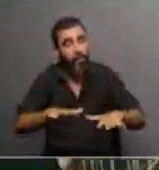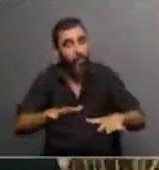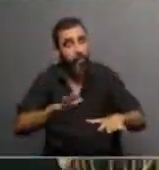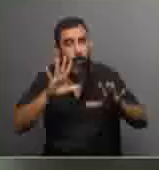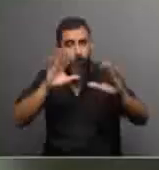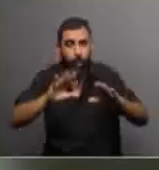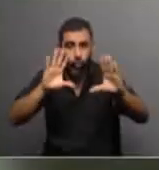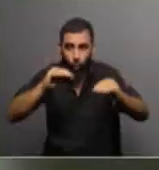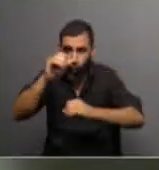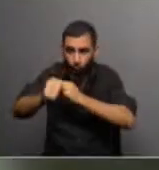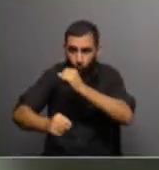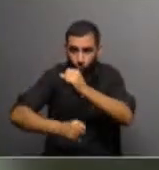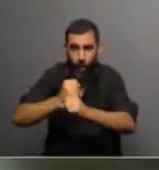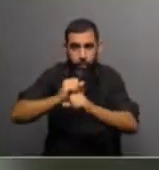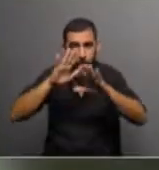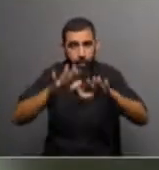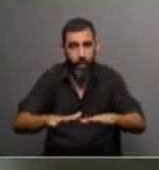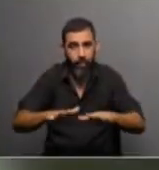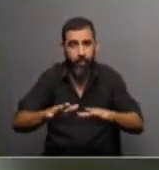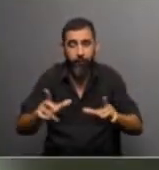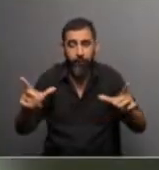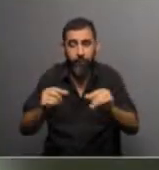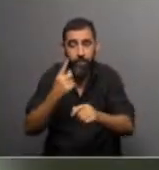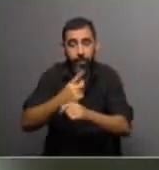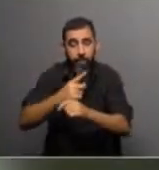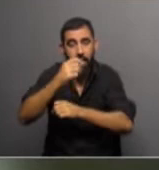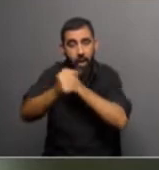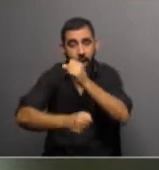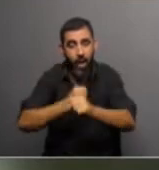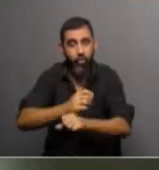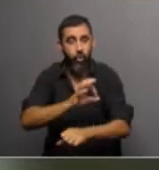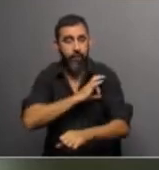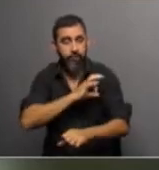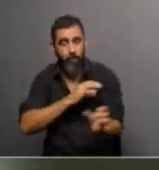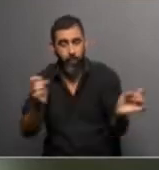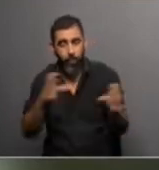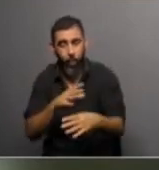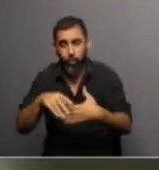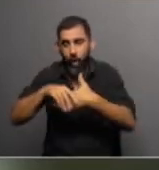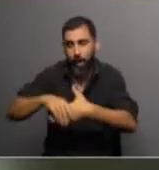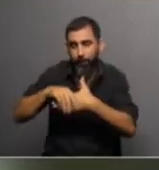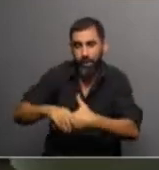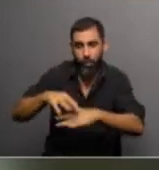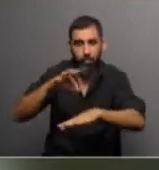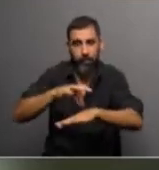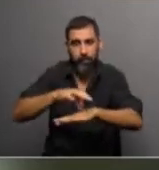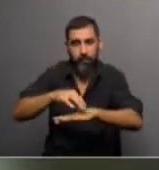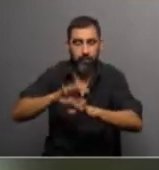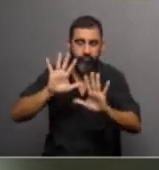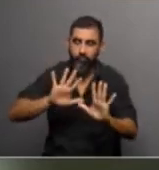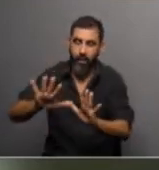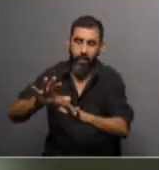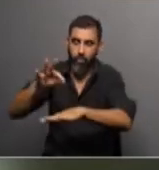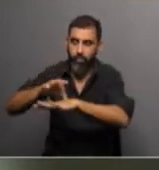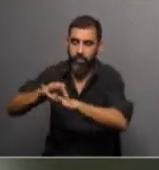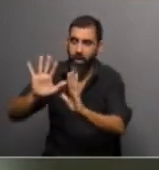paro todo el año. Entonces, al terminar el primer año de medicina, yo ya tenía exámenes salvados, tenía amigos, y ahí me decidí para quedarme